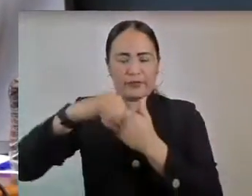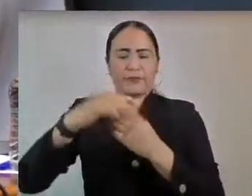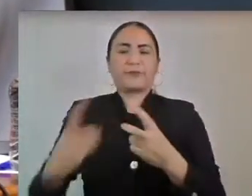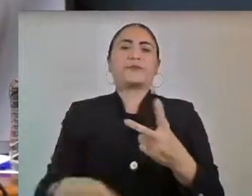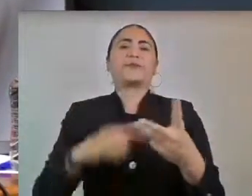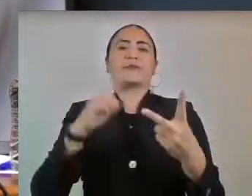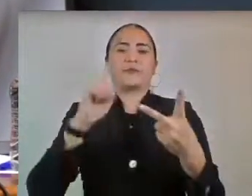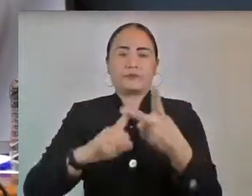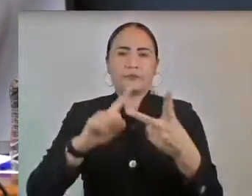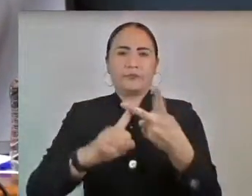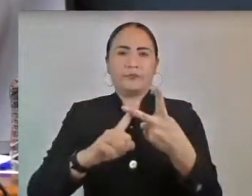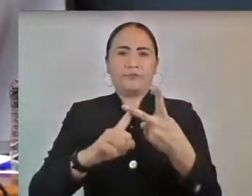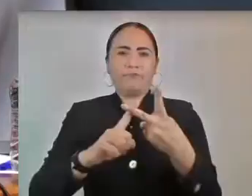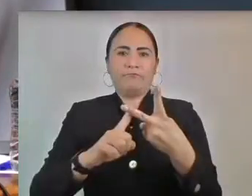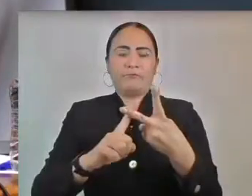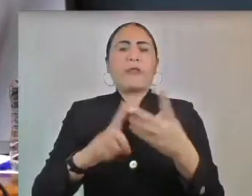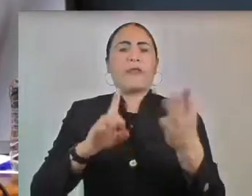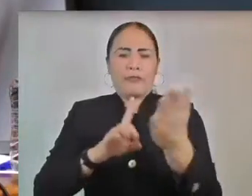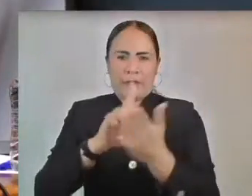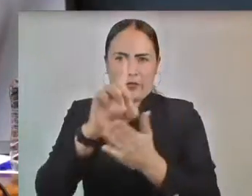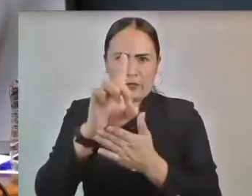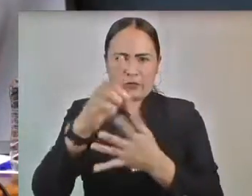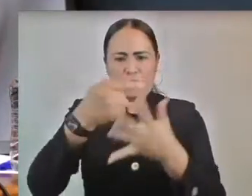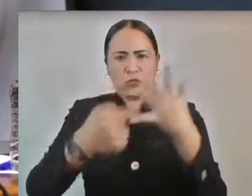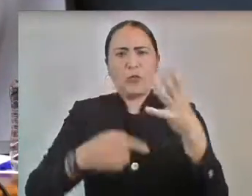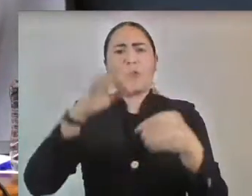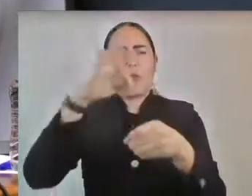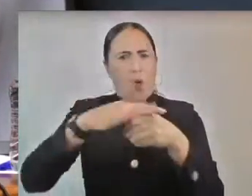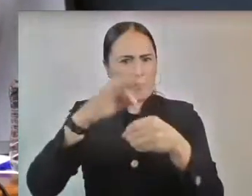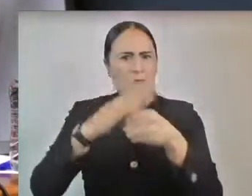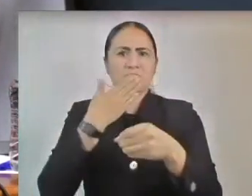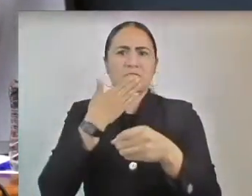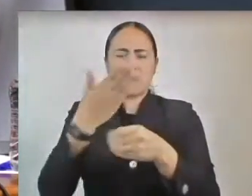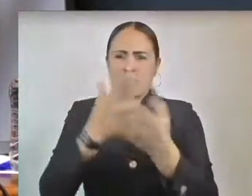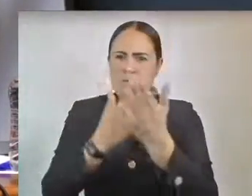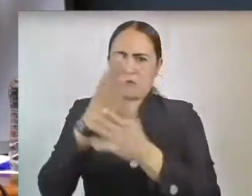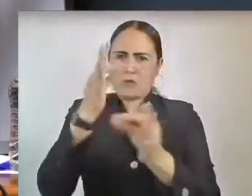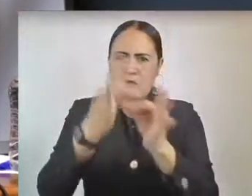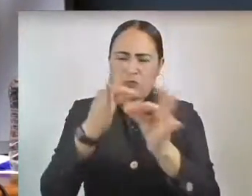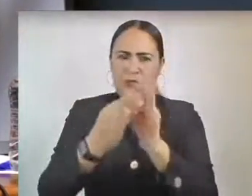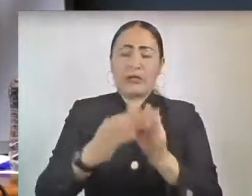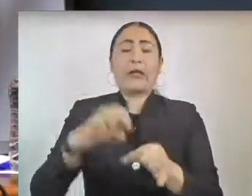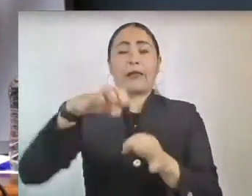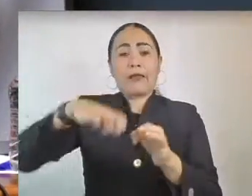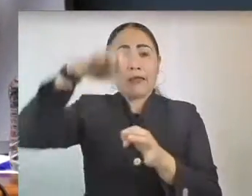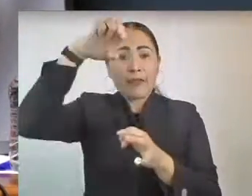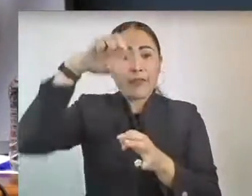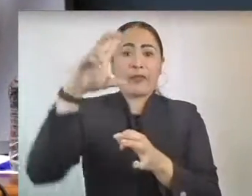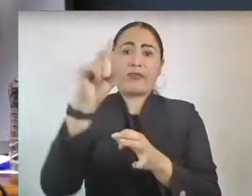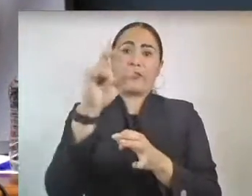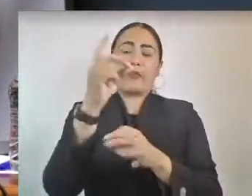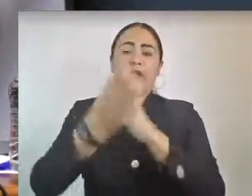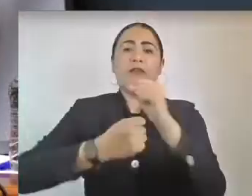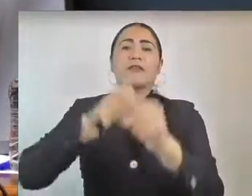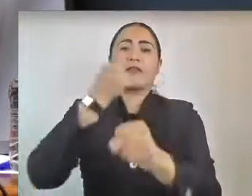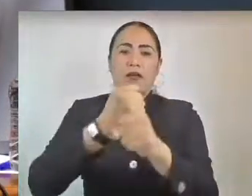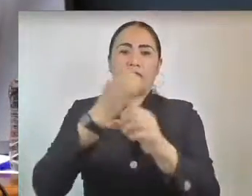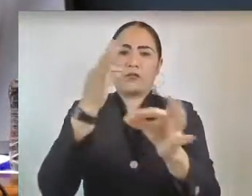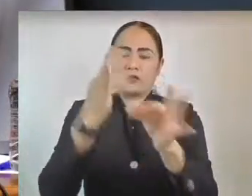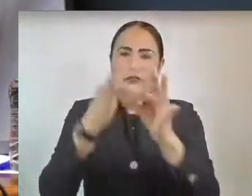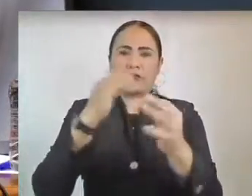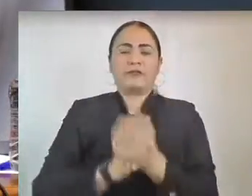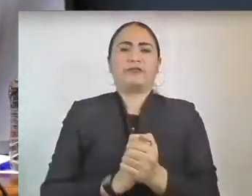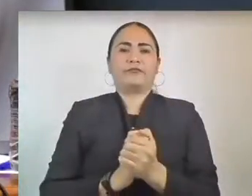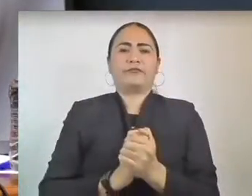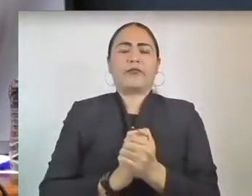en pleno ejercicio de sus derechos políticos, tener al menos 30 años cumplidos, haber residido en el Estado durante los